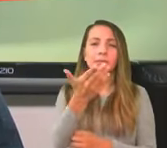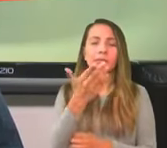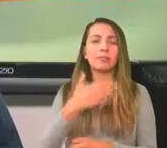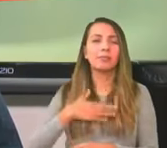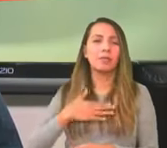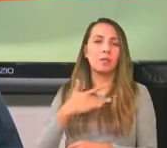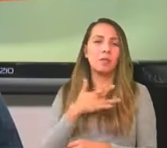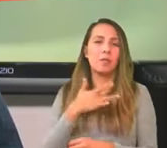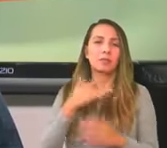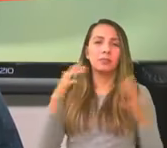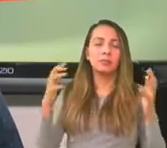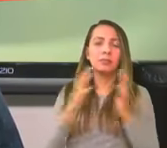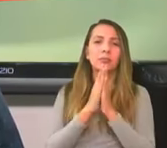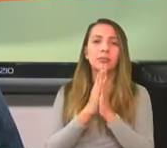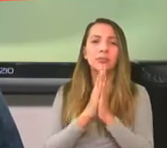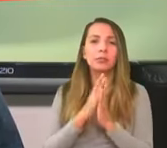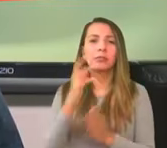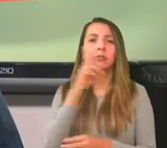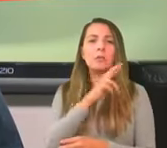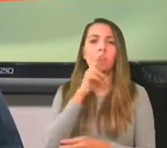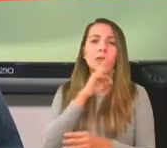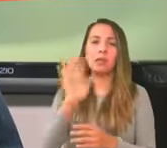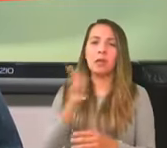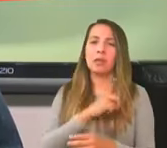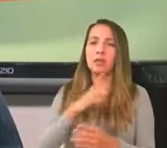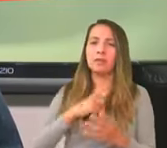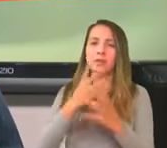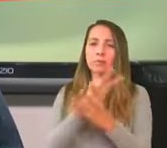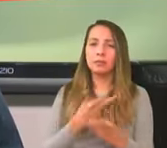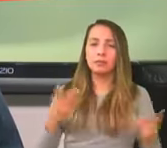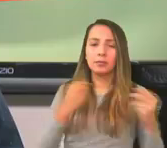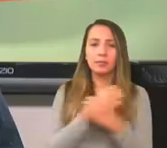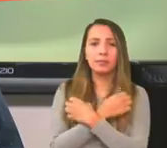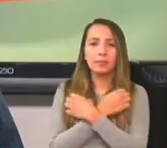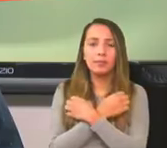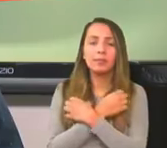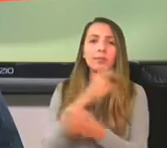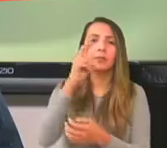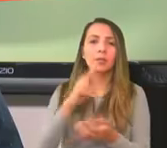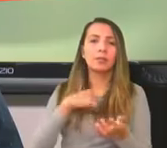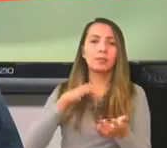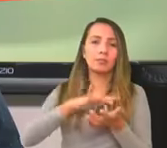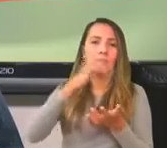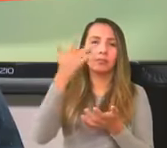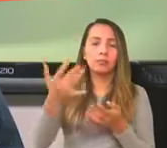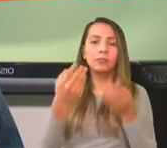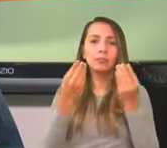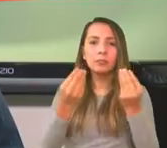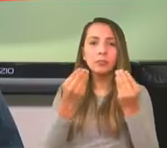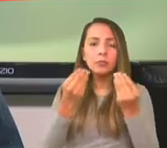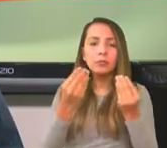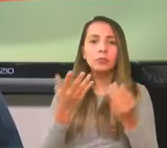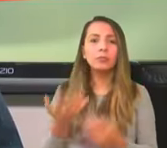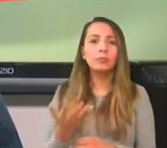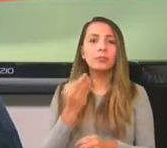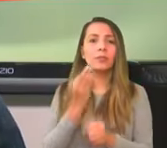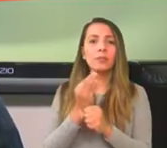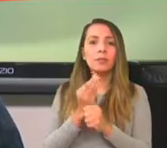mi corazón una pronta solución. Desde ya les agradezco mucho y